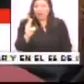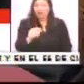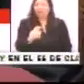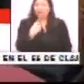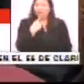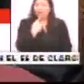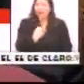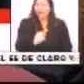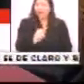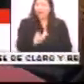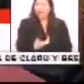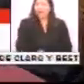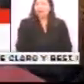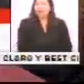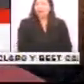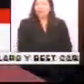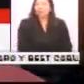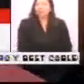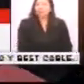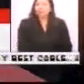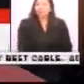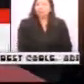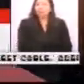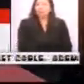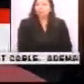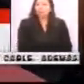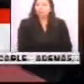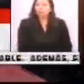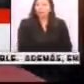Tengo que precisar lo siguiente, señora.